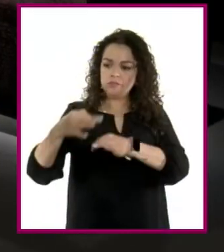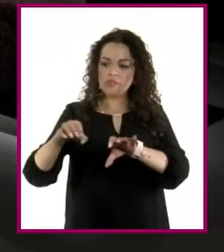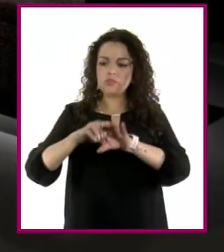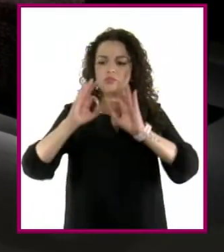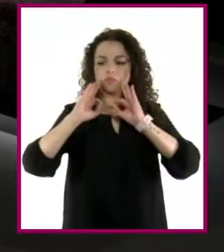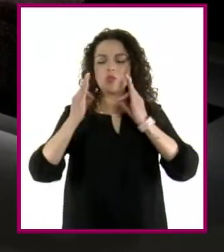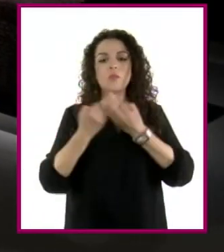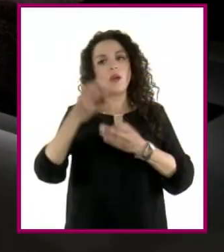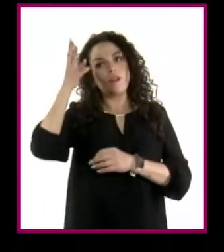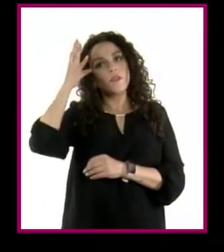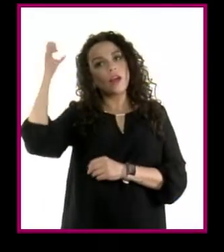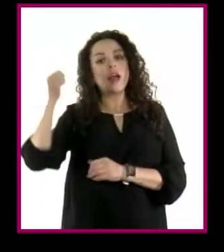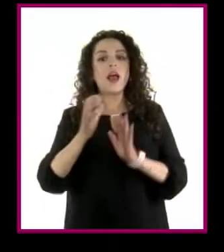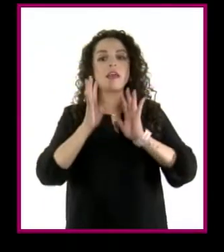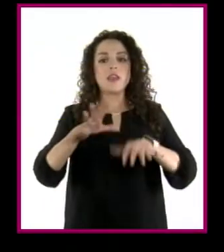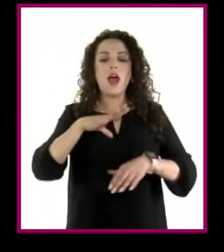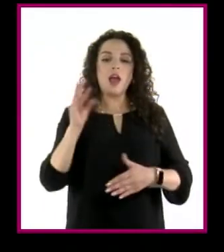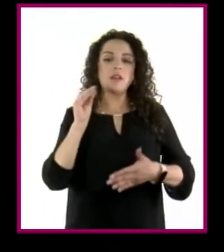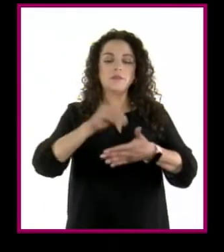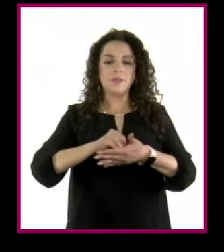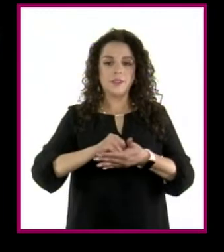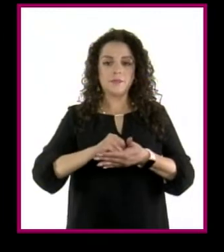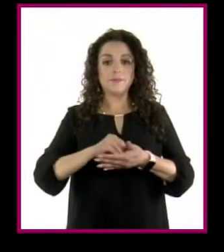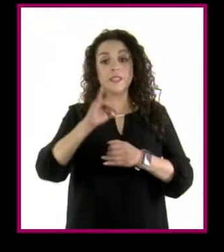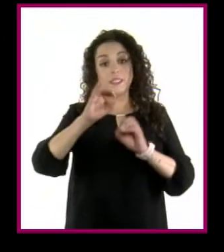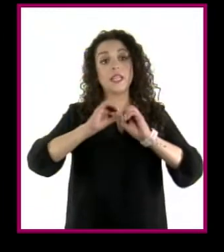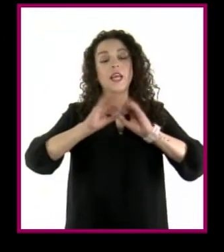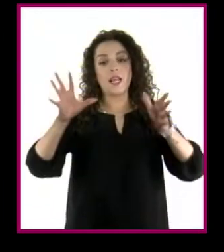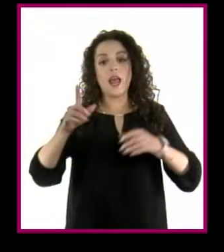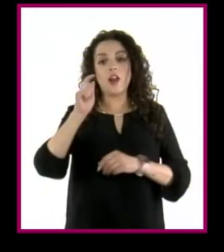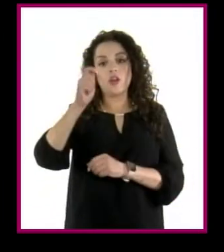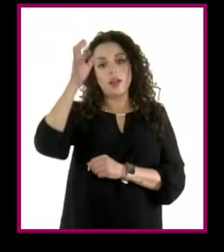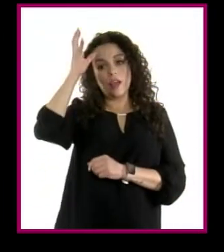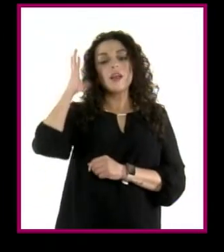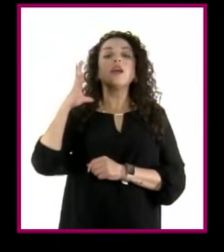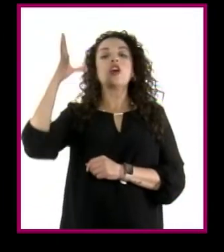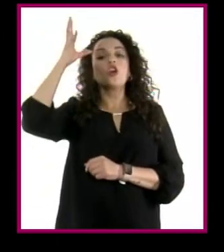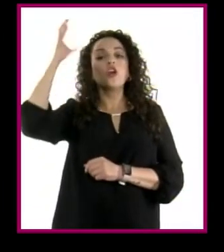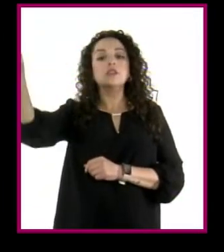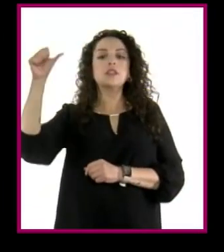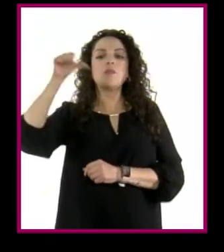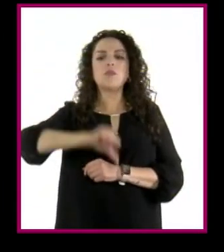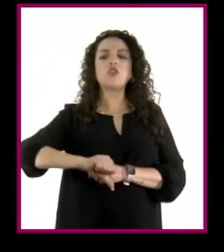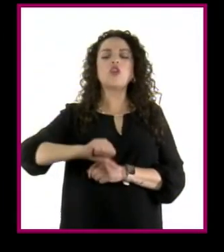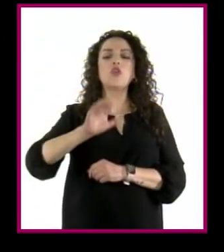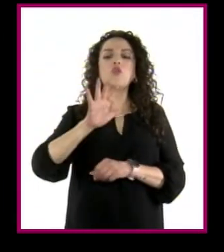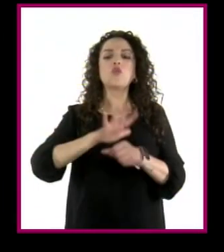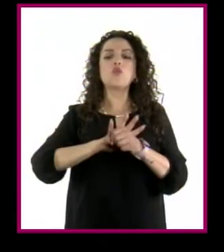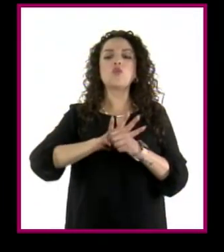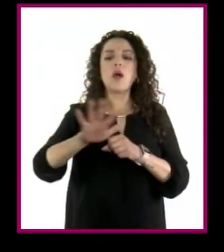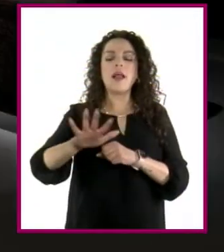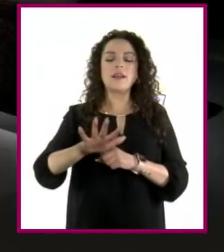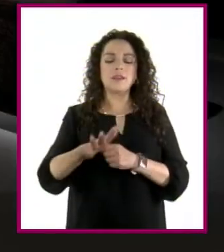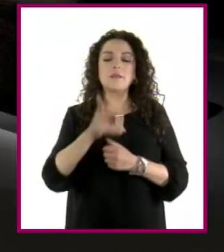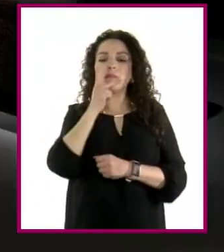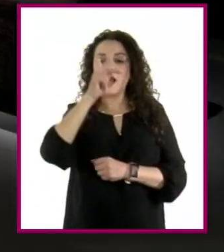un concepto está hecho. Por supuesto, el concepto que hoy hemos visto es el de